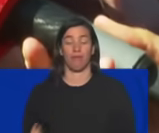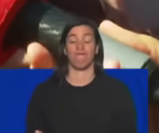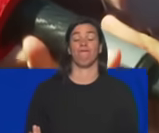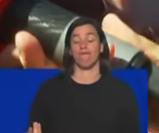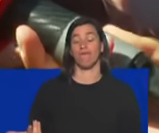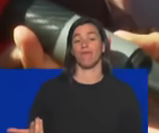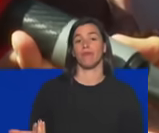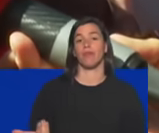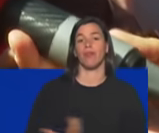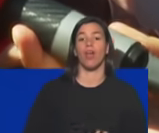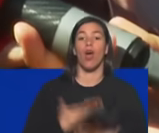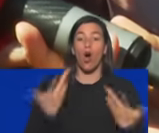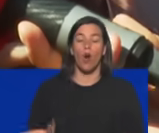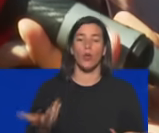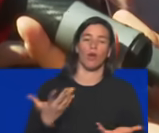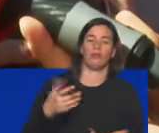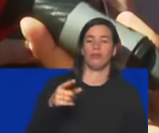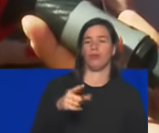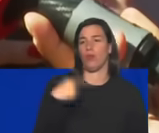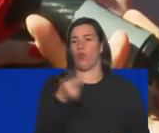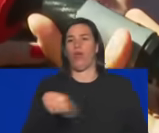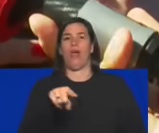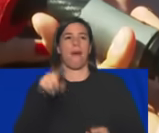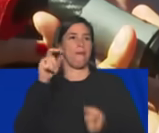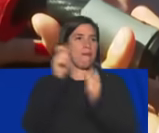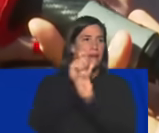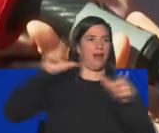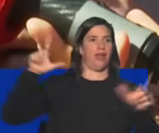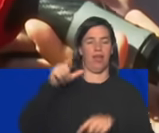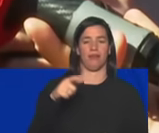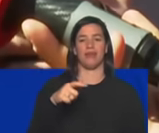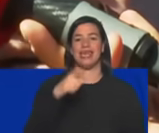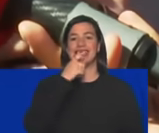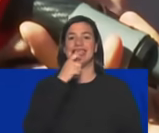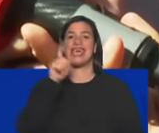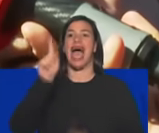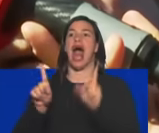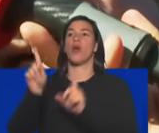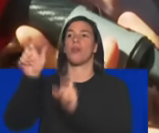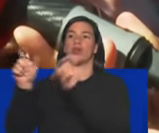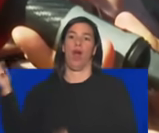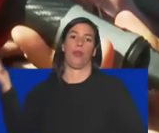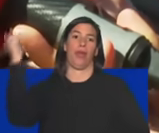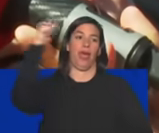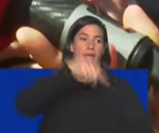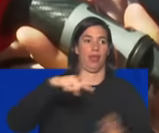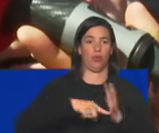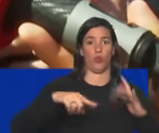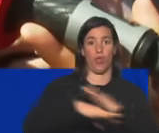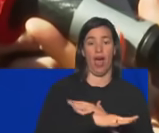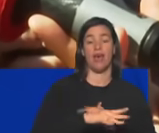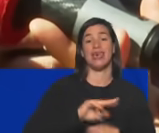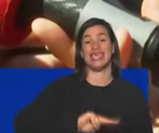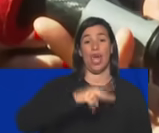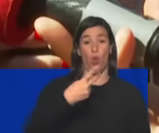hay una discriminación. Imagínense que alguien que viene de la provincia a la ciudad, su segundo colectivo en la ciudad lo paga con descuento, pero